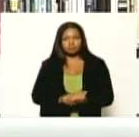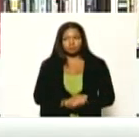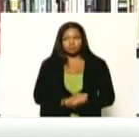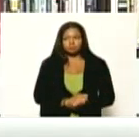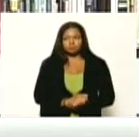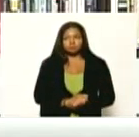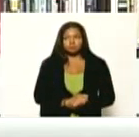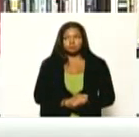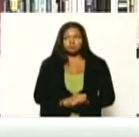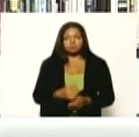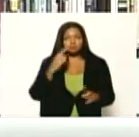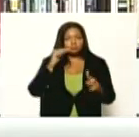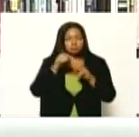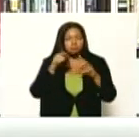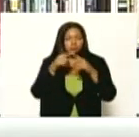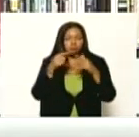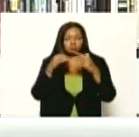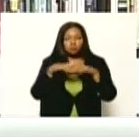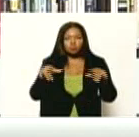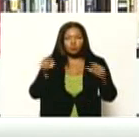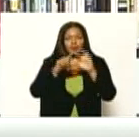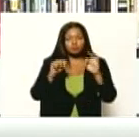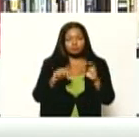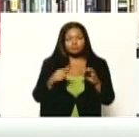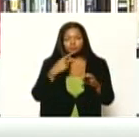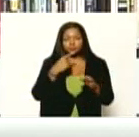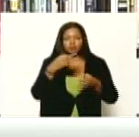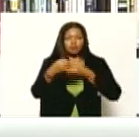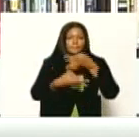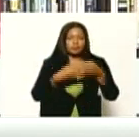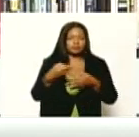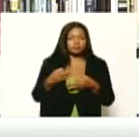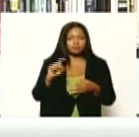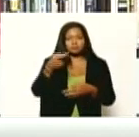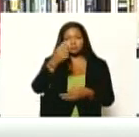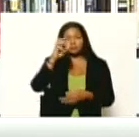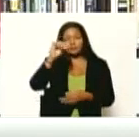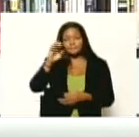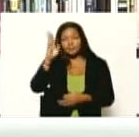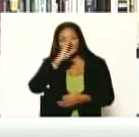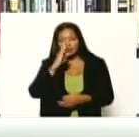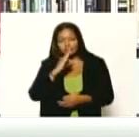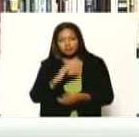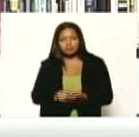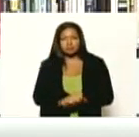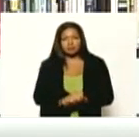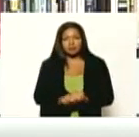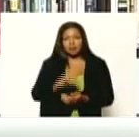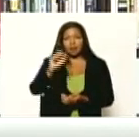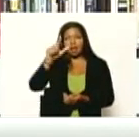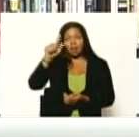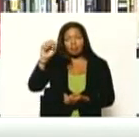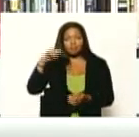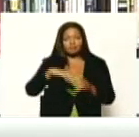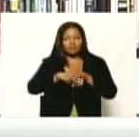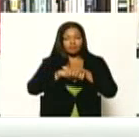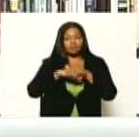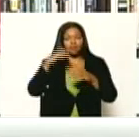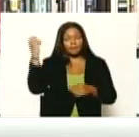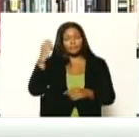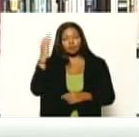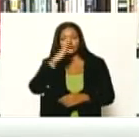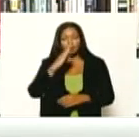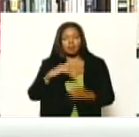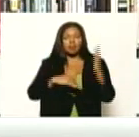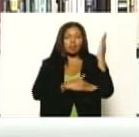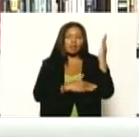Se han identificado la circulación de las variantes que decía Gamma de Brasil y Alfa Británica en Apure, Barinas,